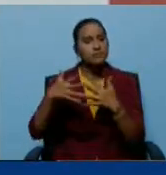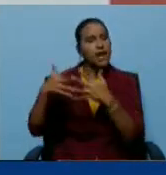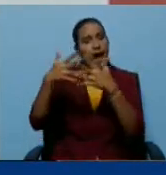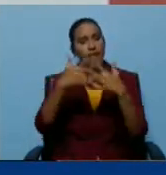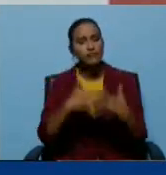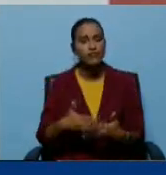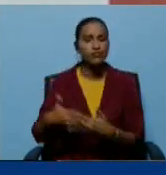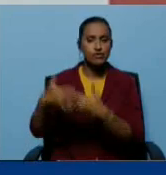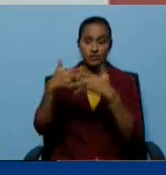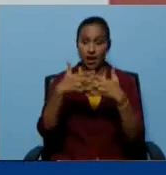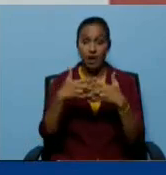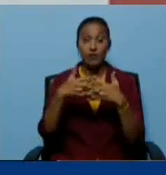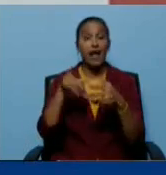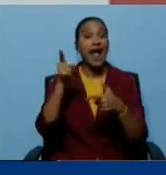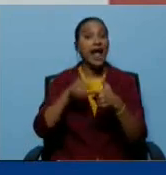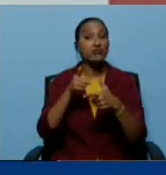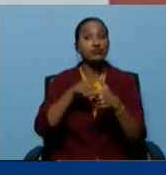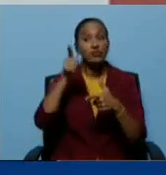Ellos construyen